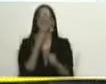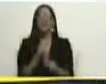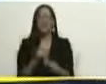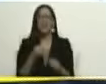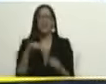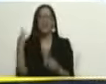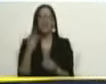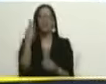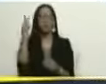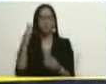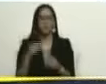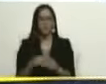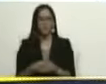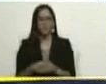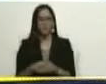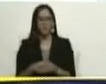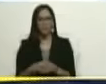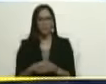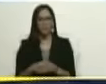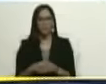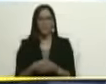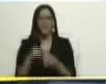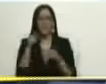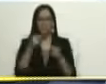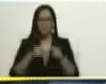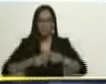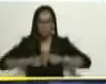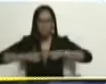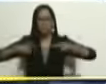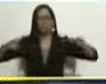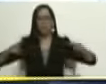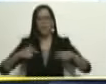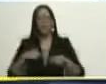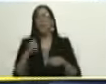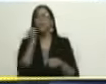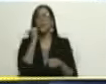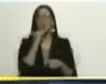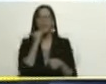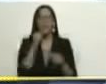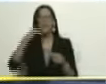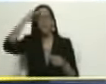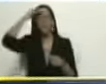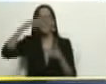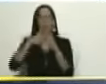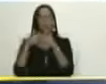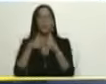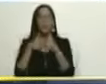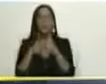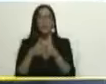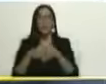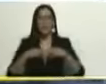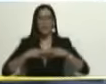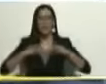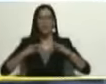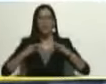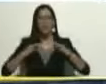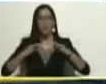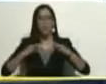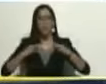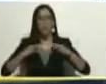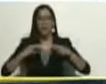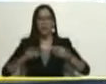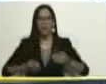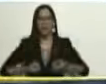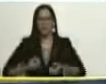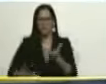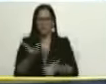desencadenó en un conjunto de protestas de exmilitares y militares estadounidenses quemando su uniforme y levantando su